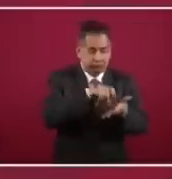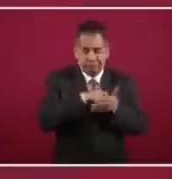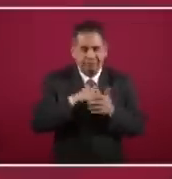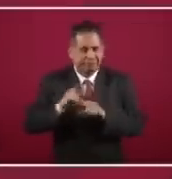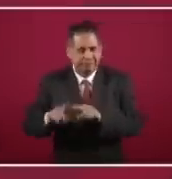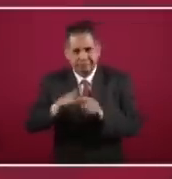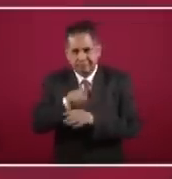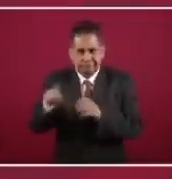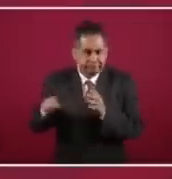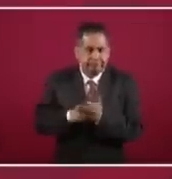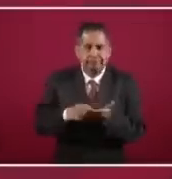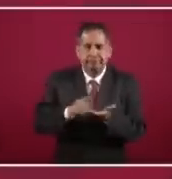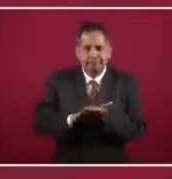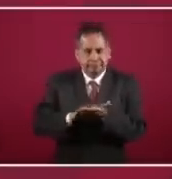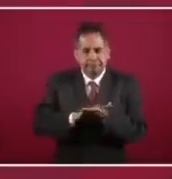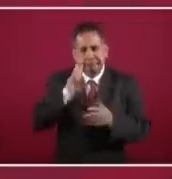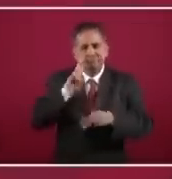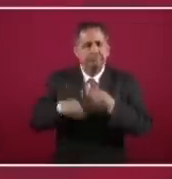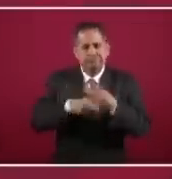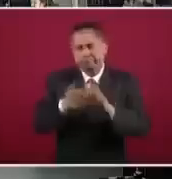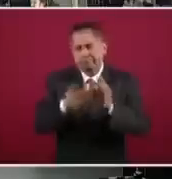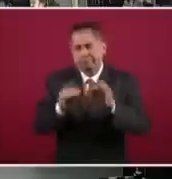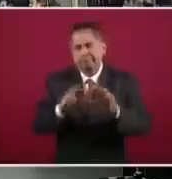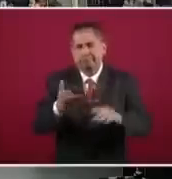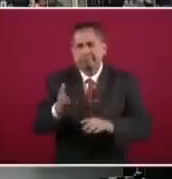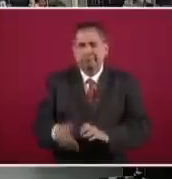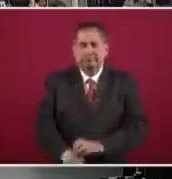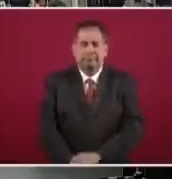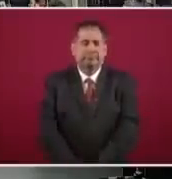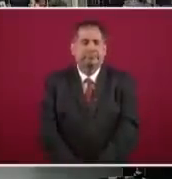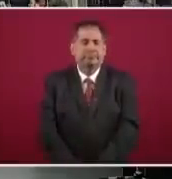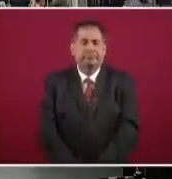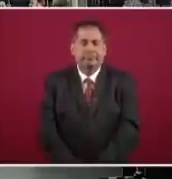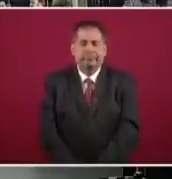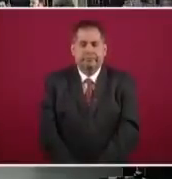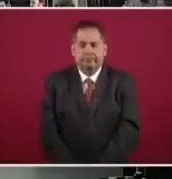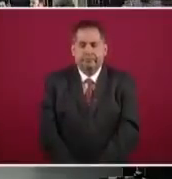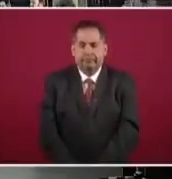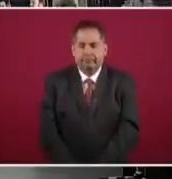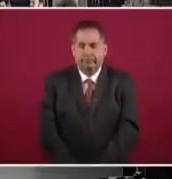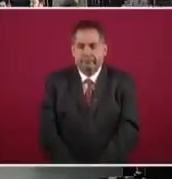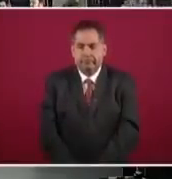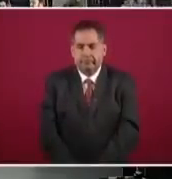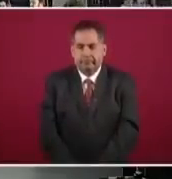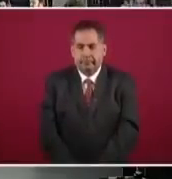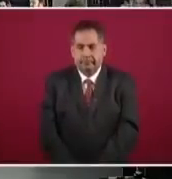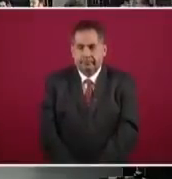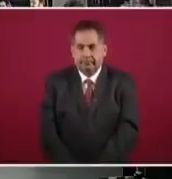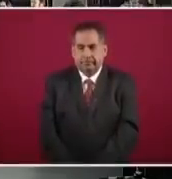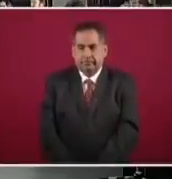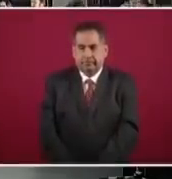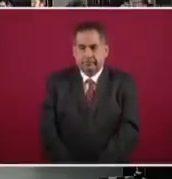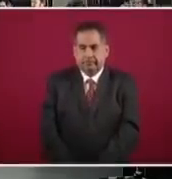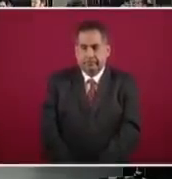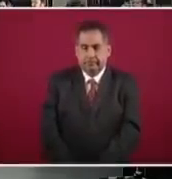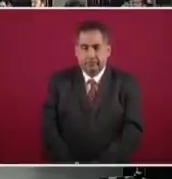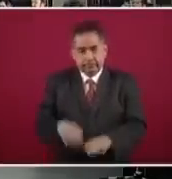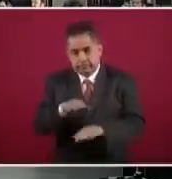los establecimientos del Buen Fin. Gracias. ¿Sobre el tema? Sí, sobre el